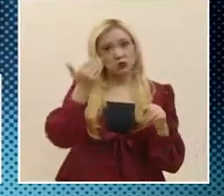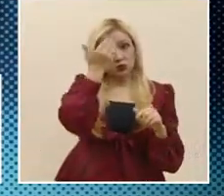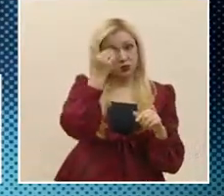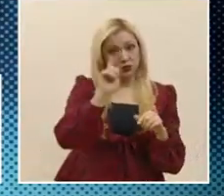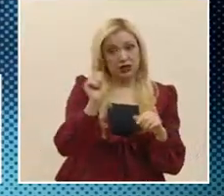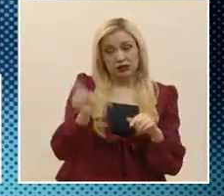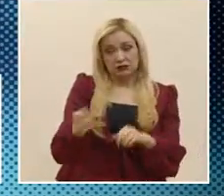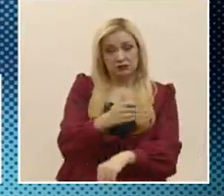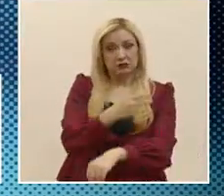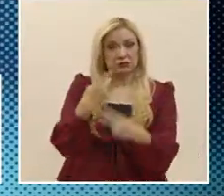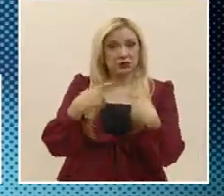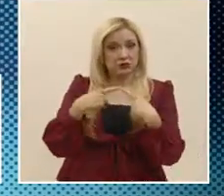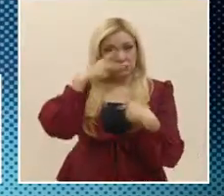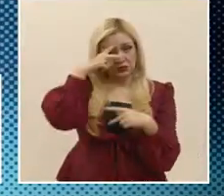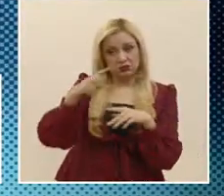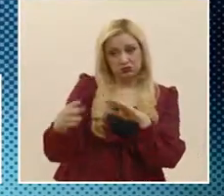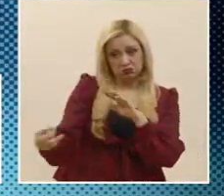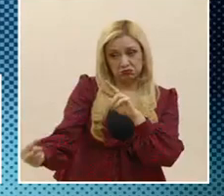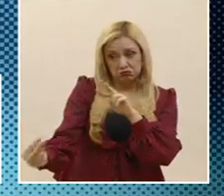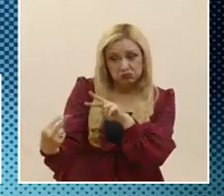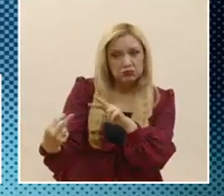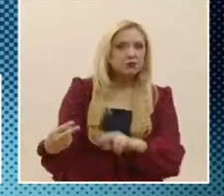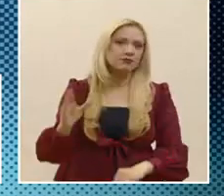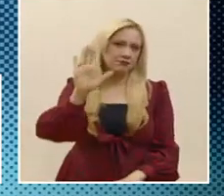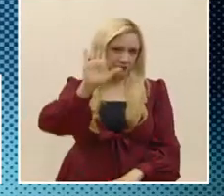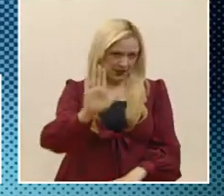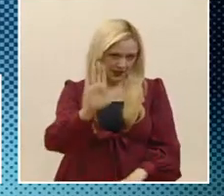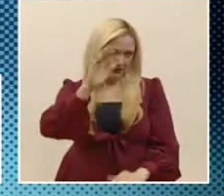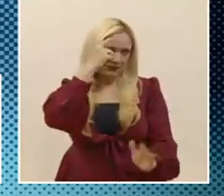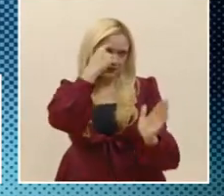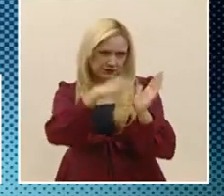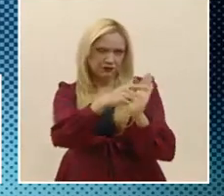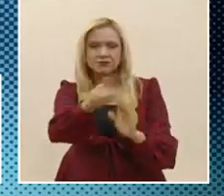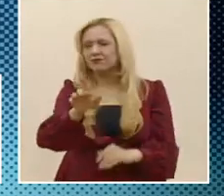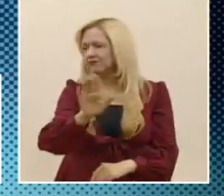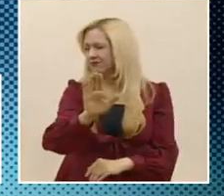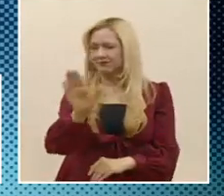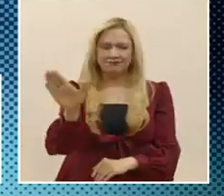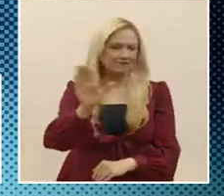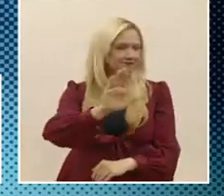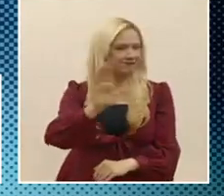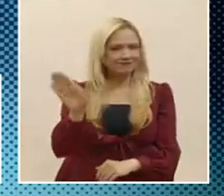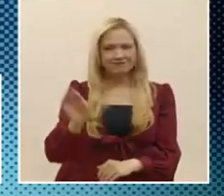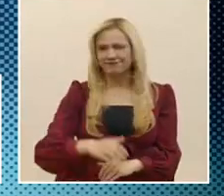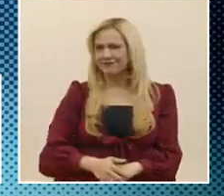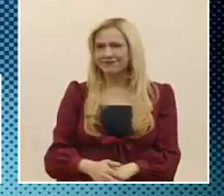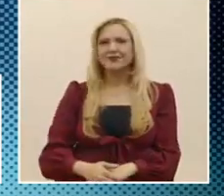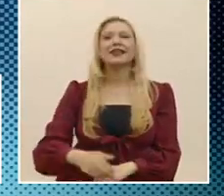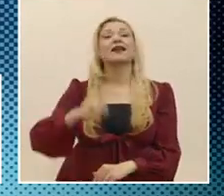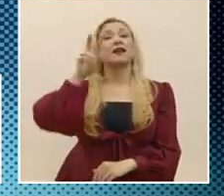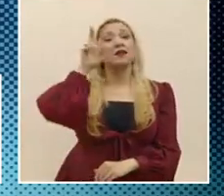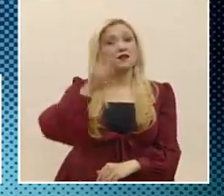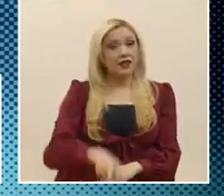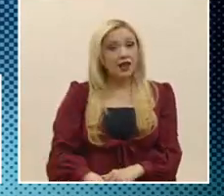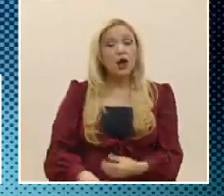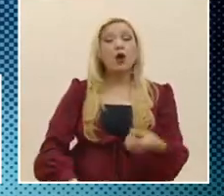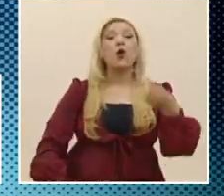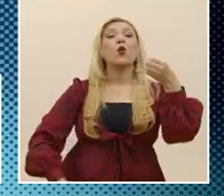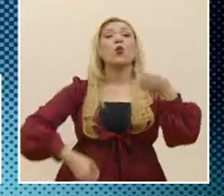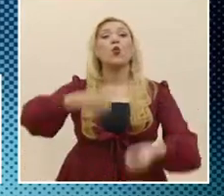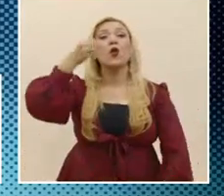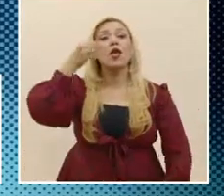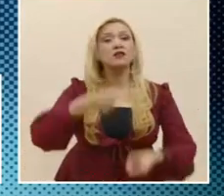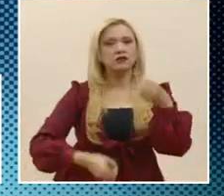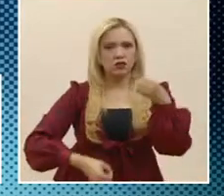mexicana. Podría pensarse así. Yo no comparto esa idea porque justamente en los juicios que se